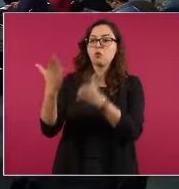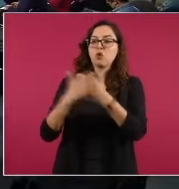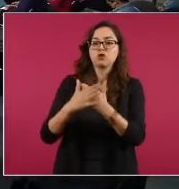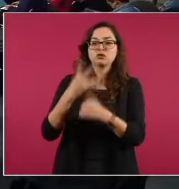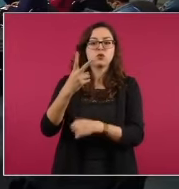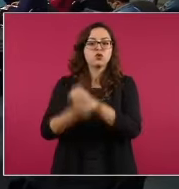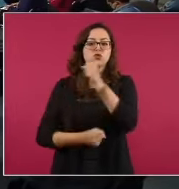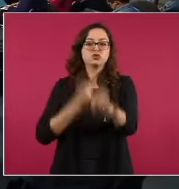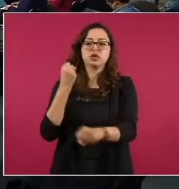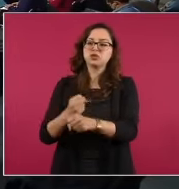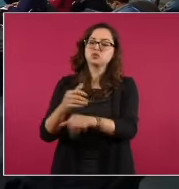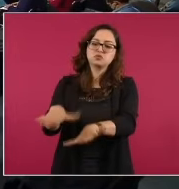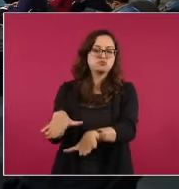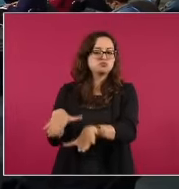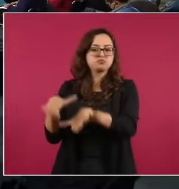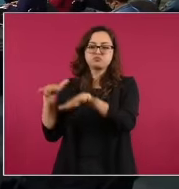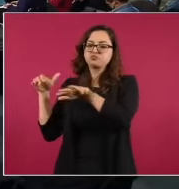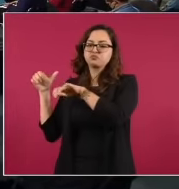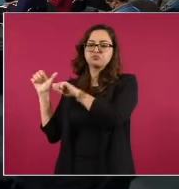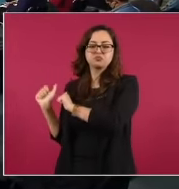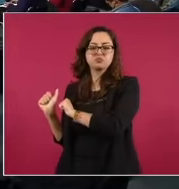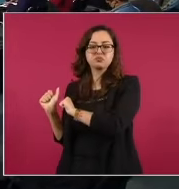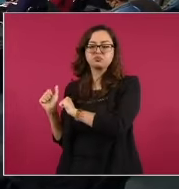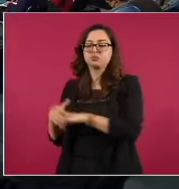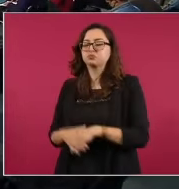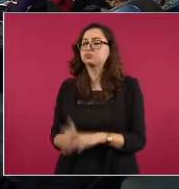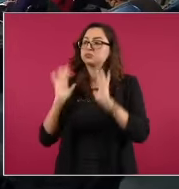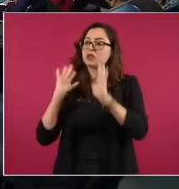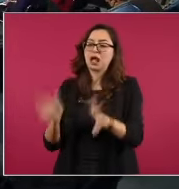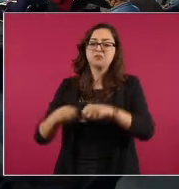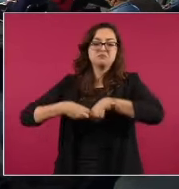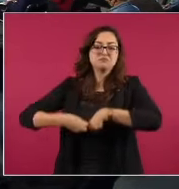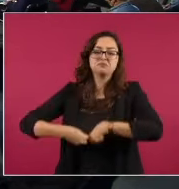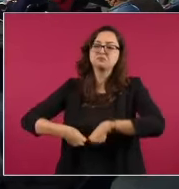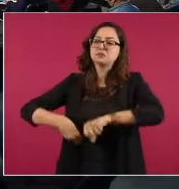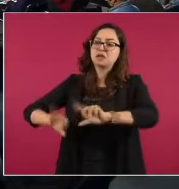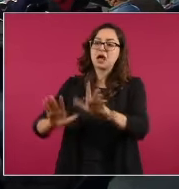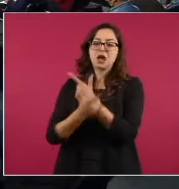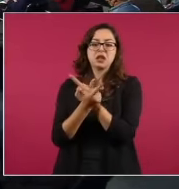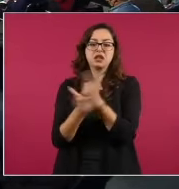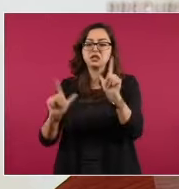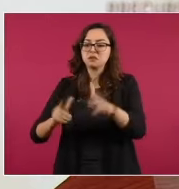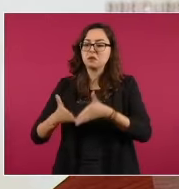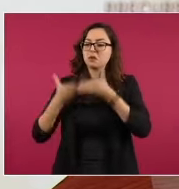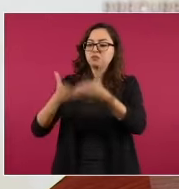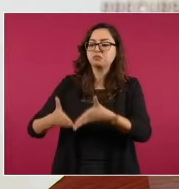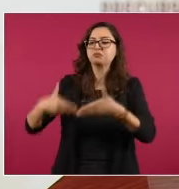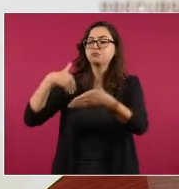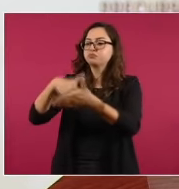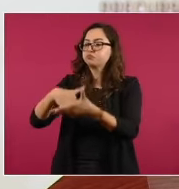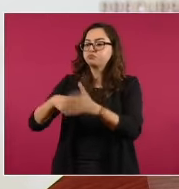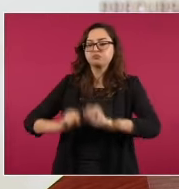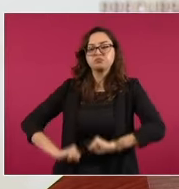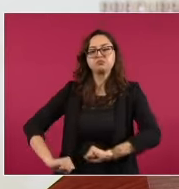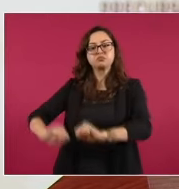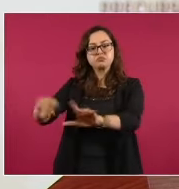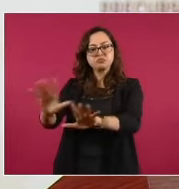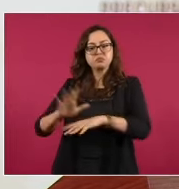salen todos los marinos del puerto de Manzanillo, ¿Quiénes regresan